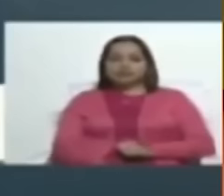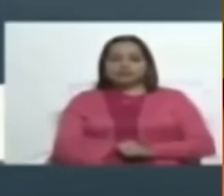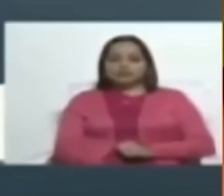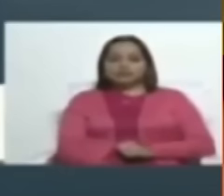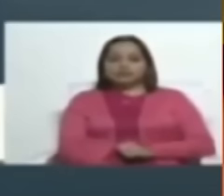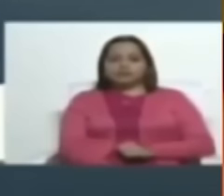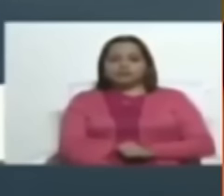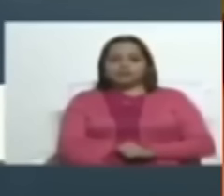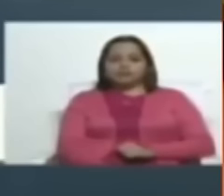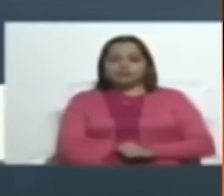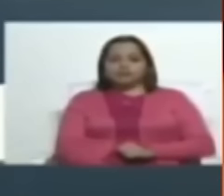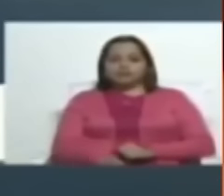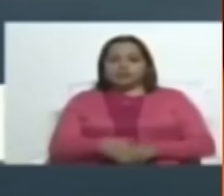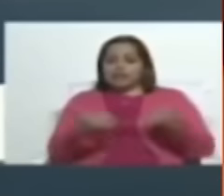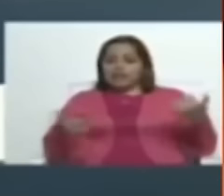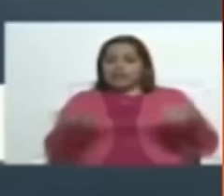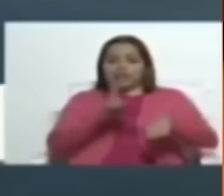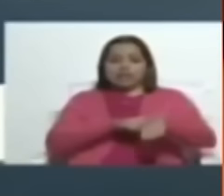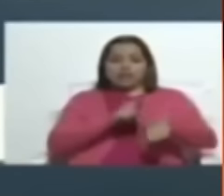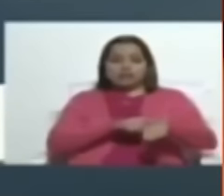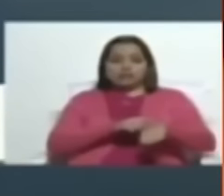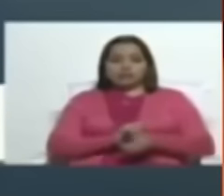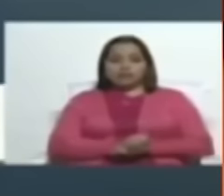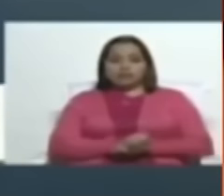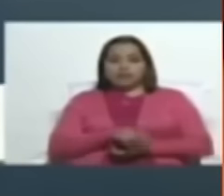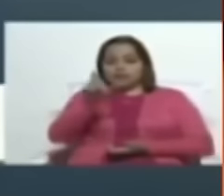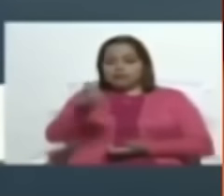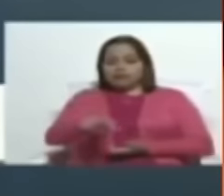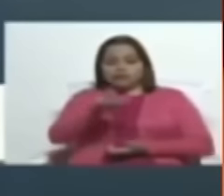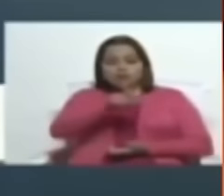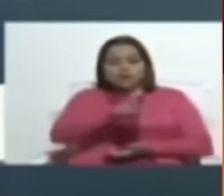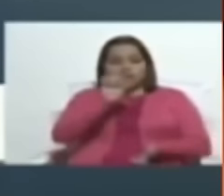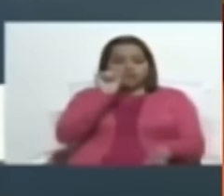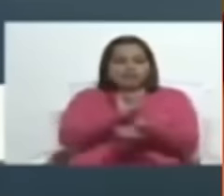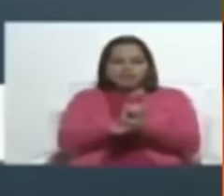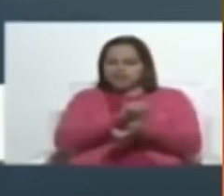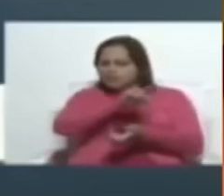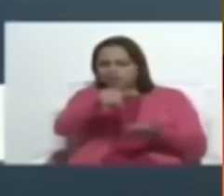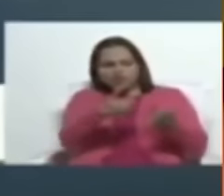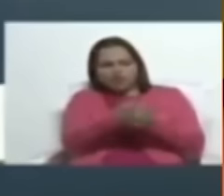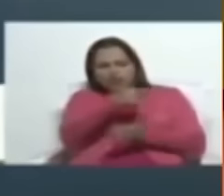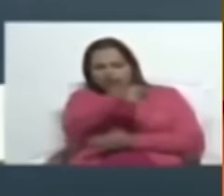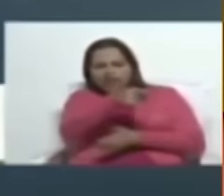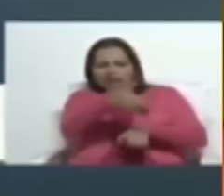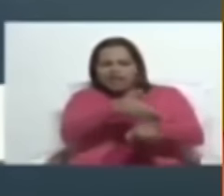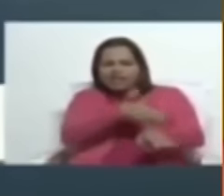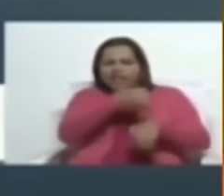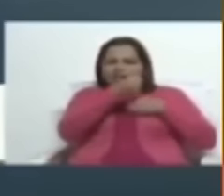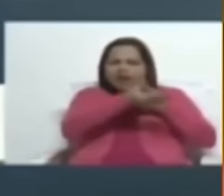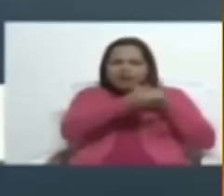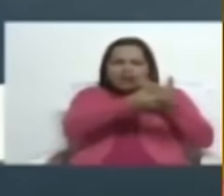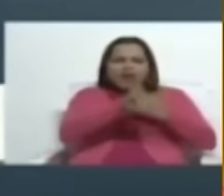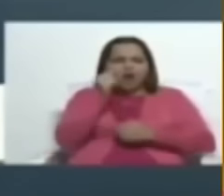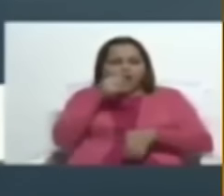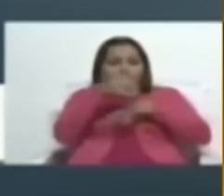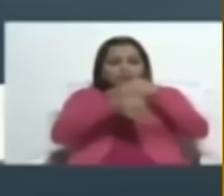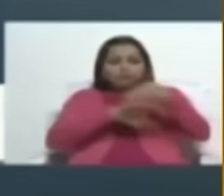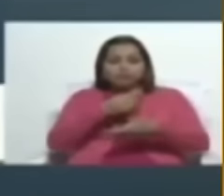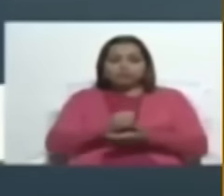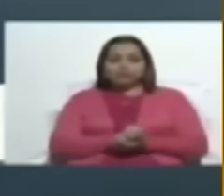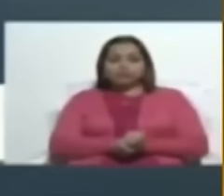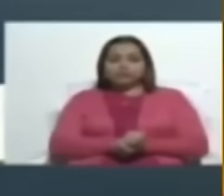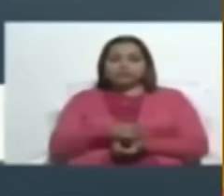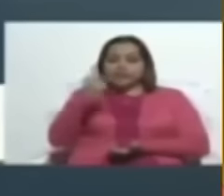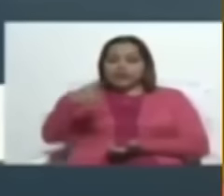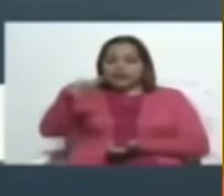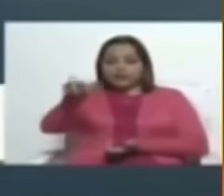la defensa, asegura que esta medida es ilegal e inconstitucional, pero es una realidad, Alejandra, no puede ingresar